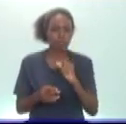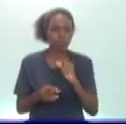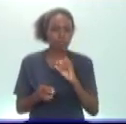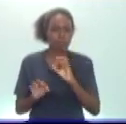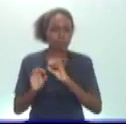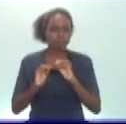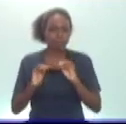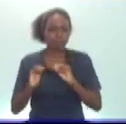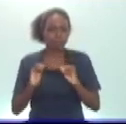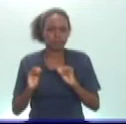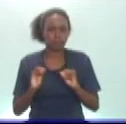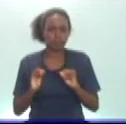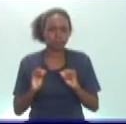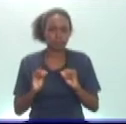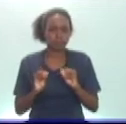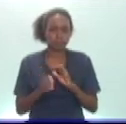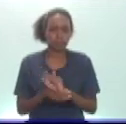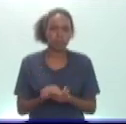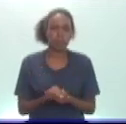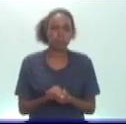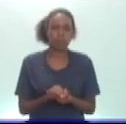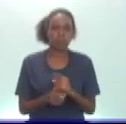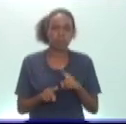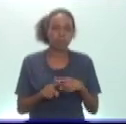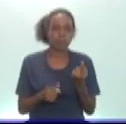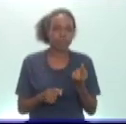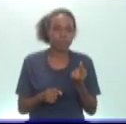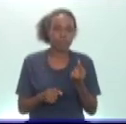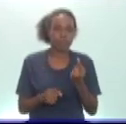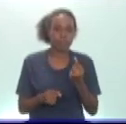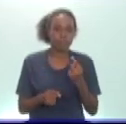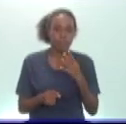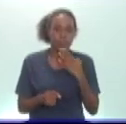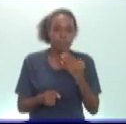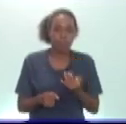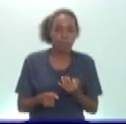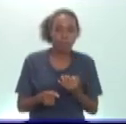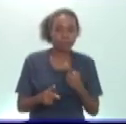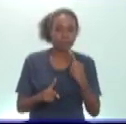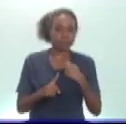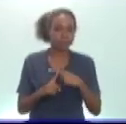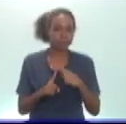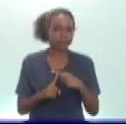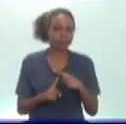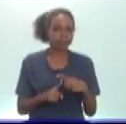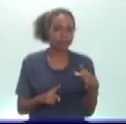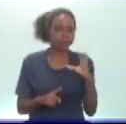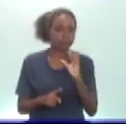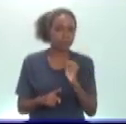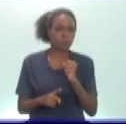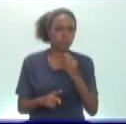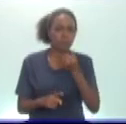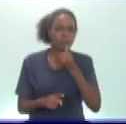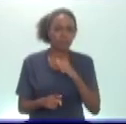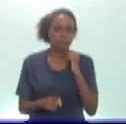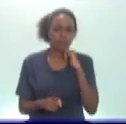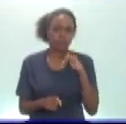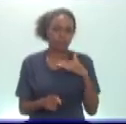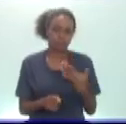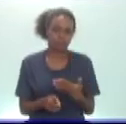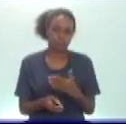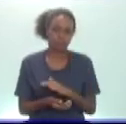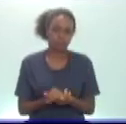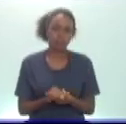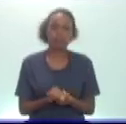resultado, uno debajo del otro, para a la hora de adicionar no sea más fácil realizar esa operación. Bueno, ahora multiplicamos